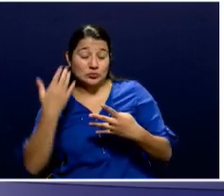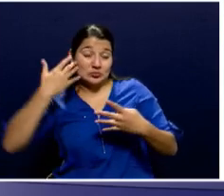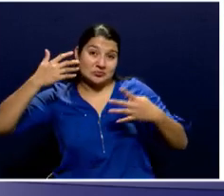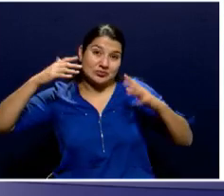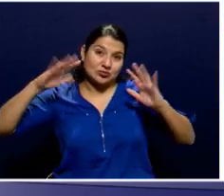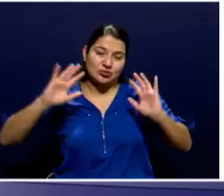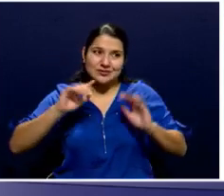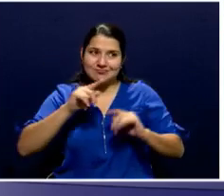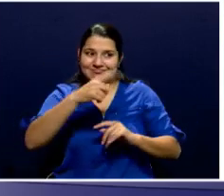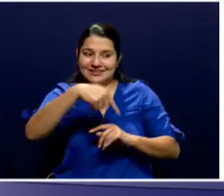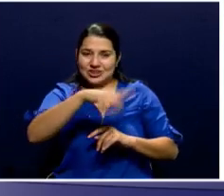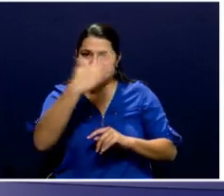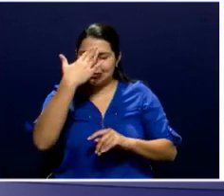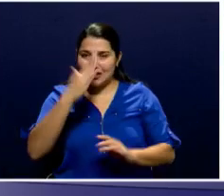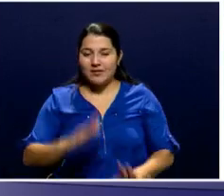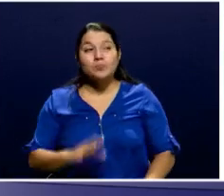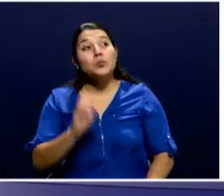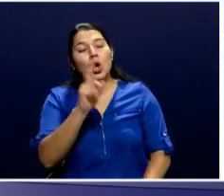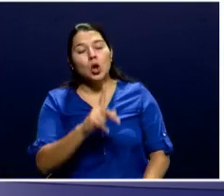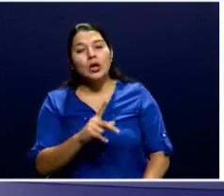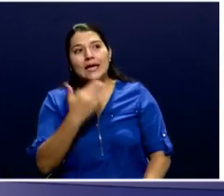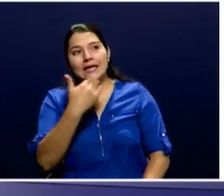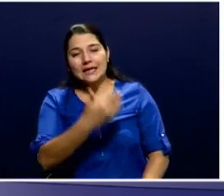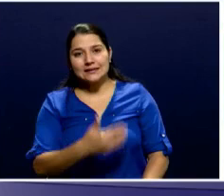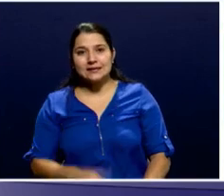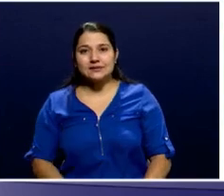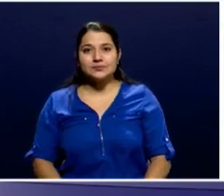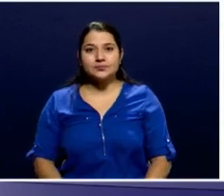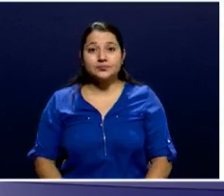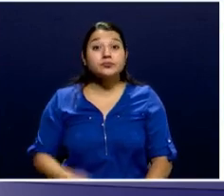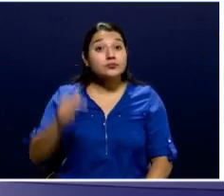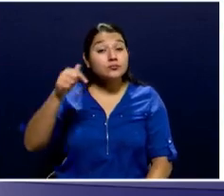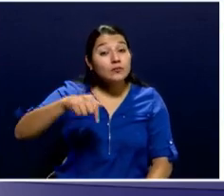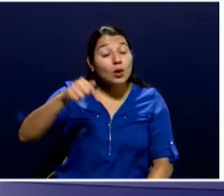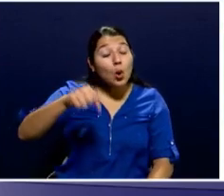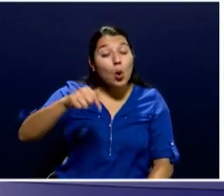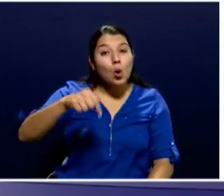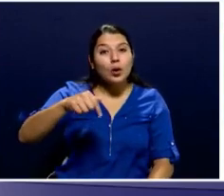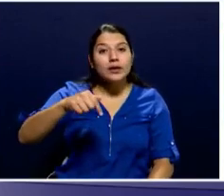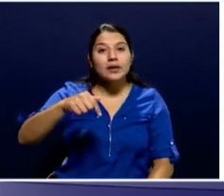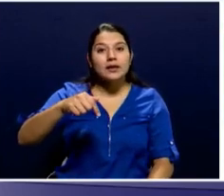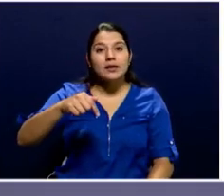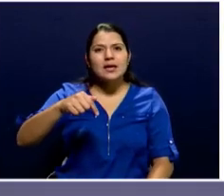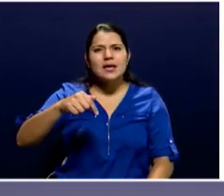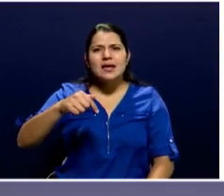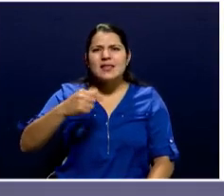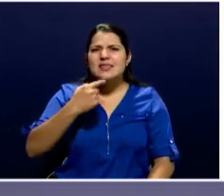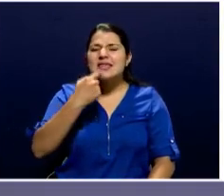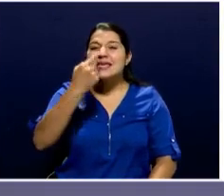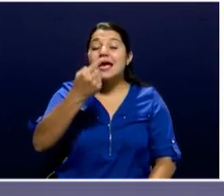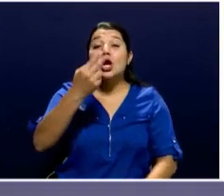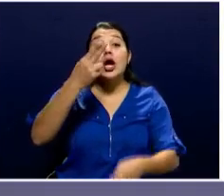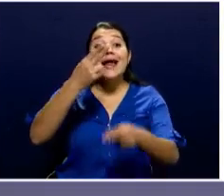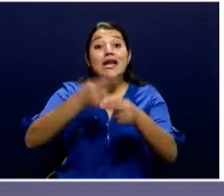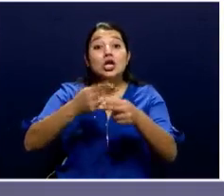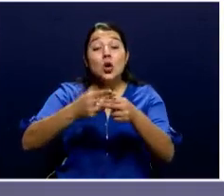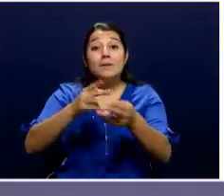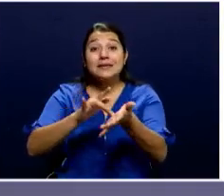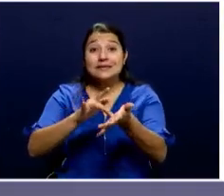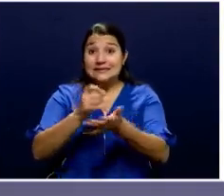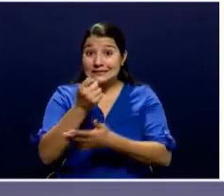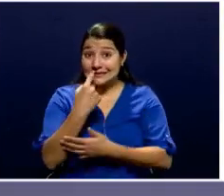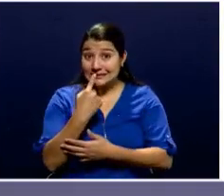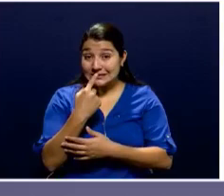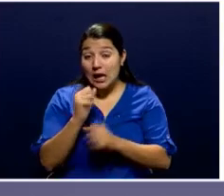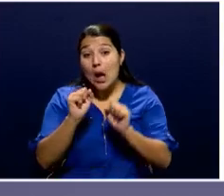tema. Ok, hoy le agradezco. Hoy se mencionó una droga o una medicina que